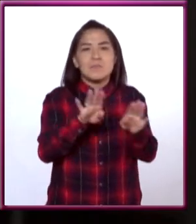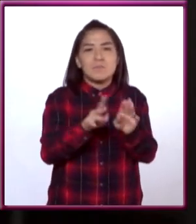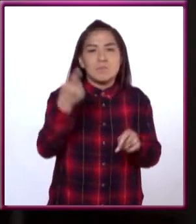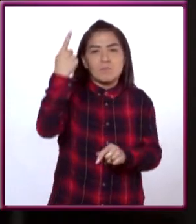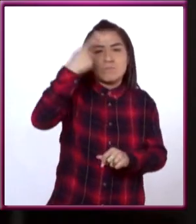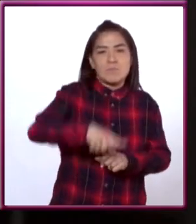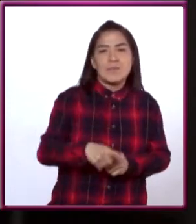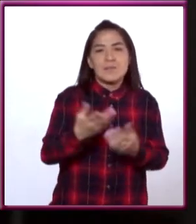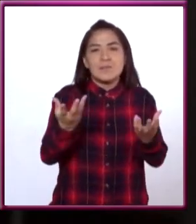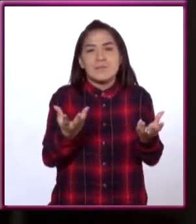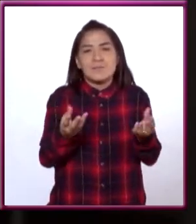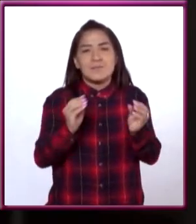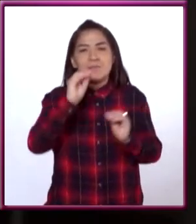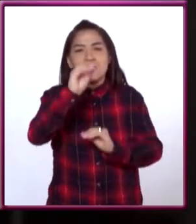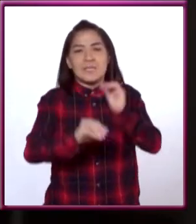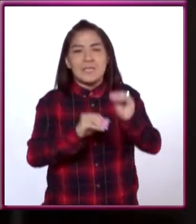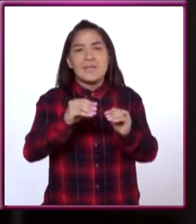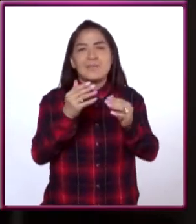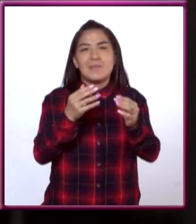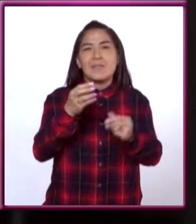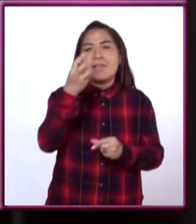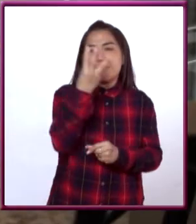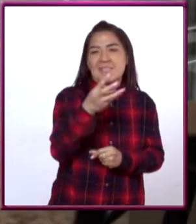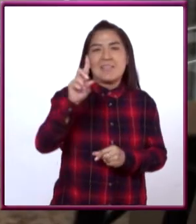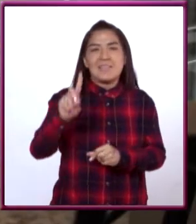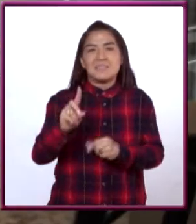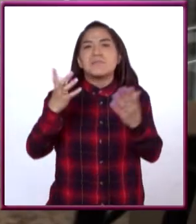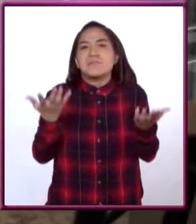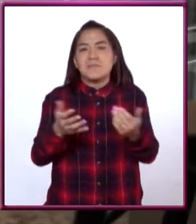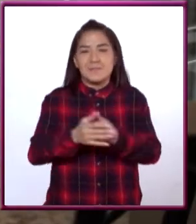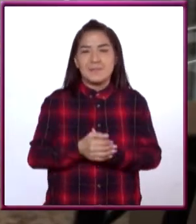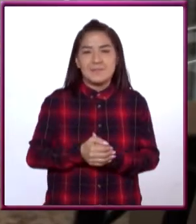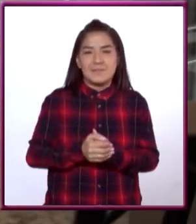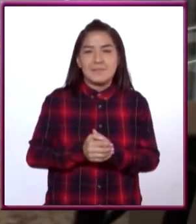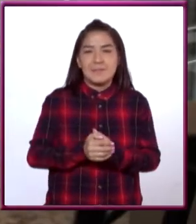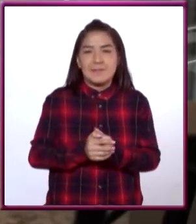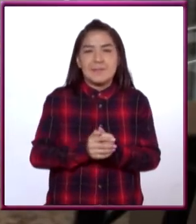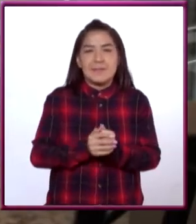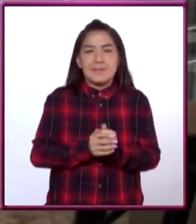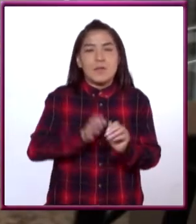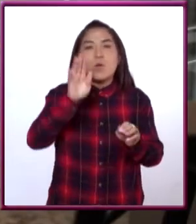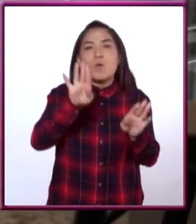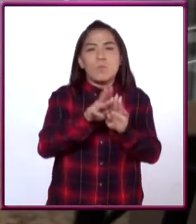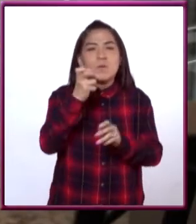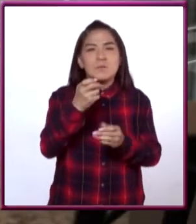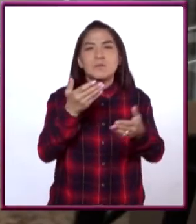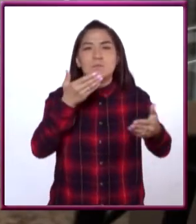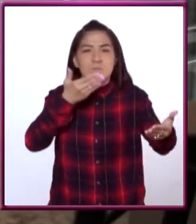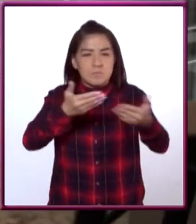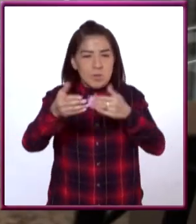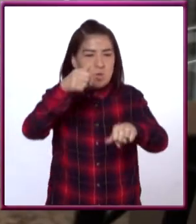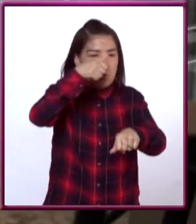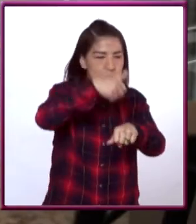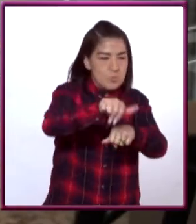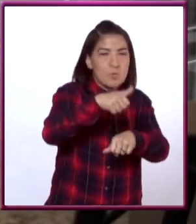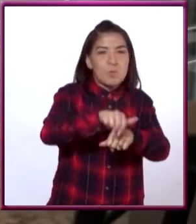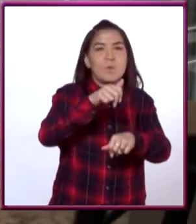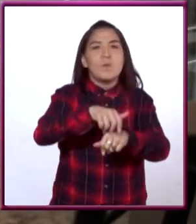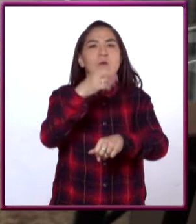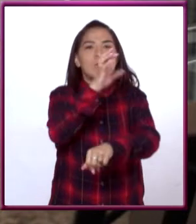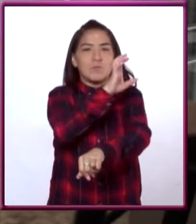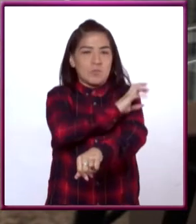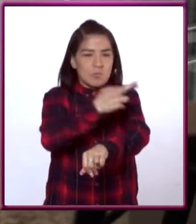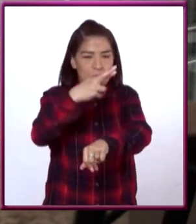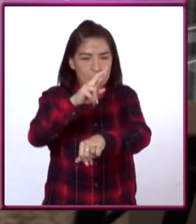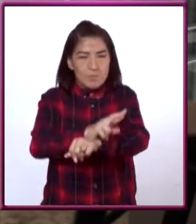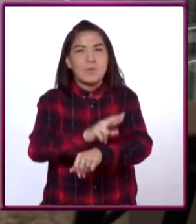les dicta un modelo tridimensional? Estas máquinas obedecen principalmente a coordenadas y estas